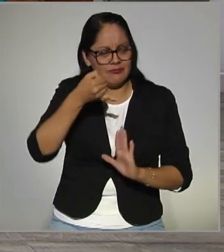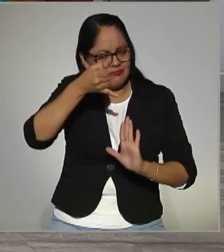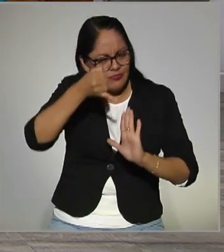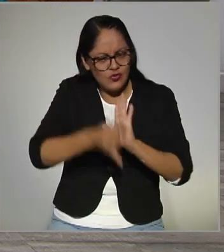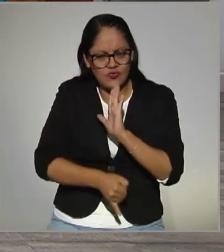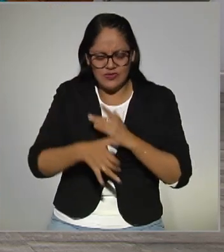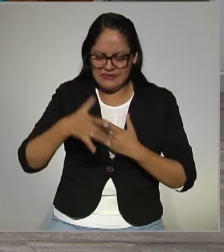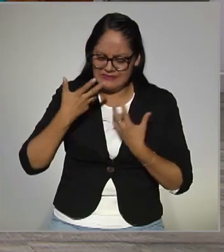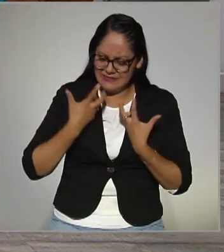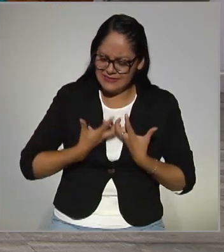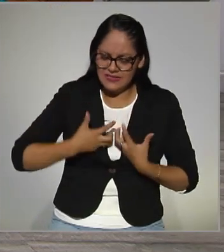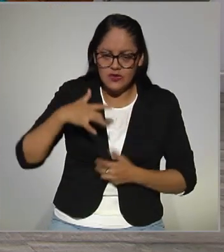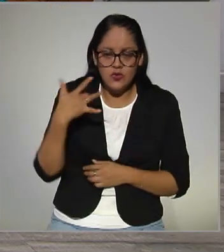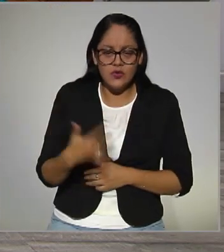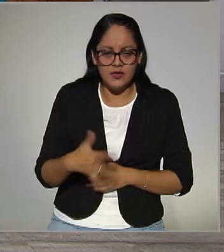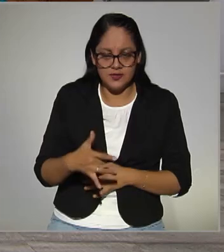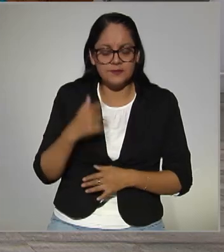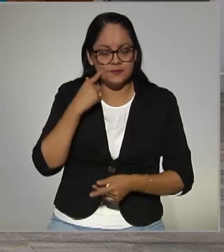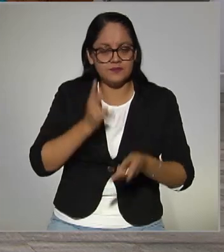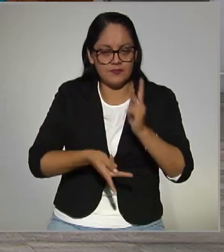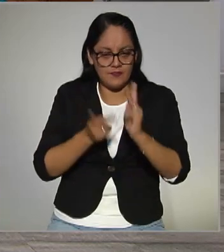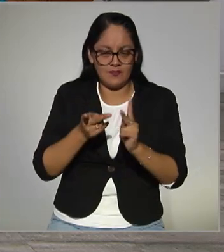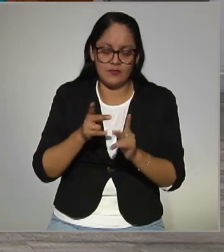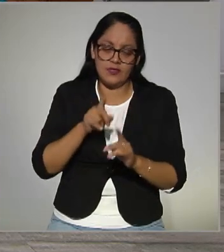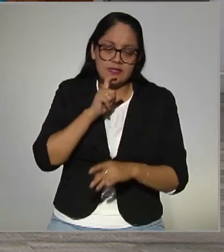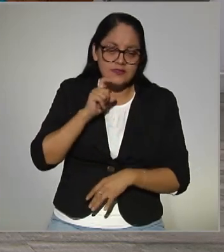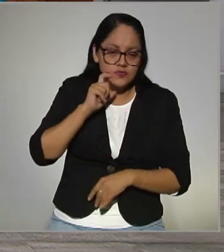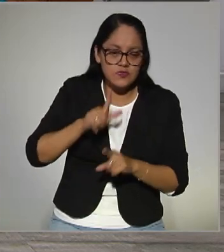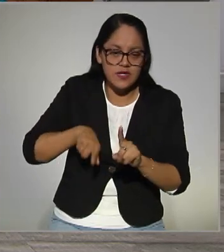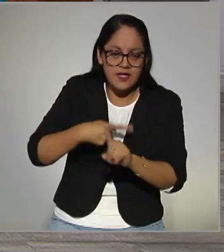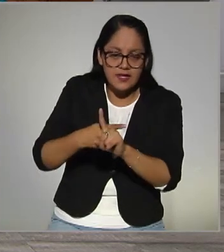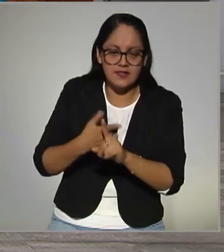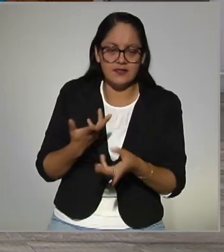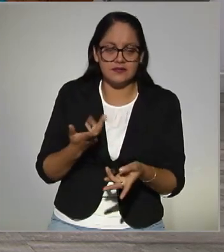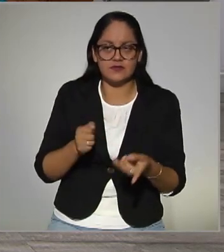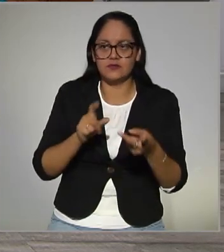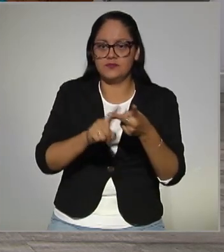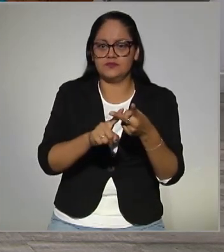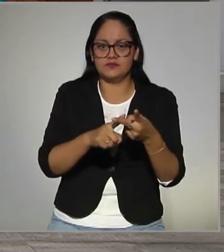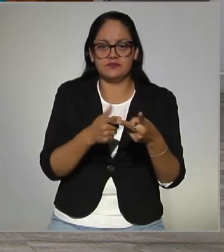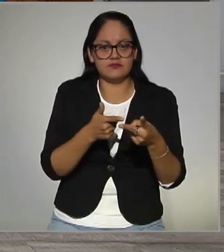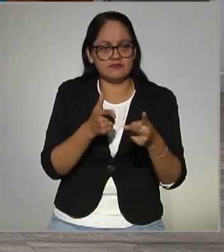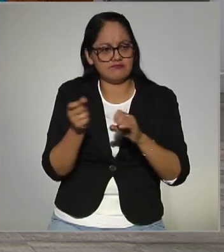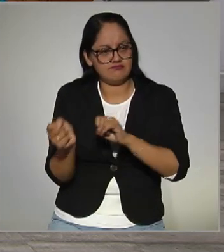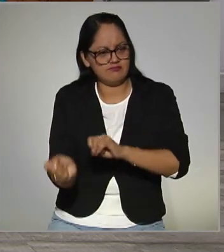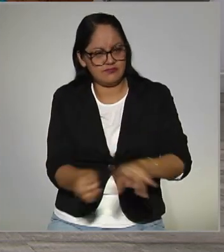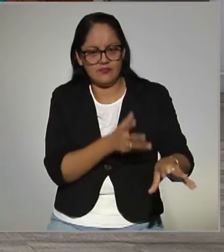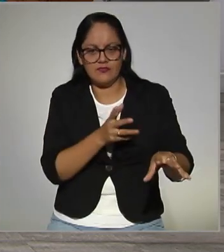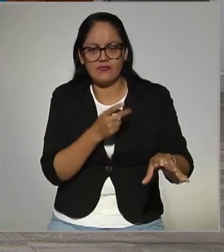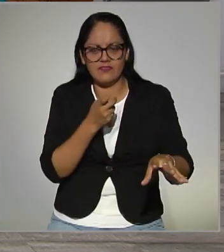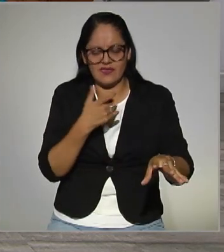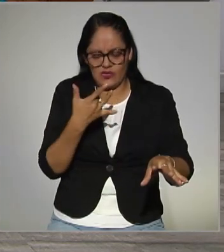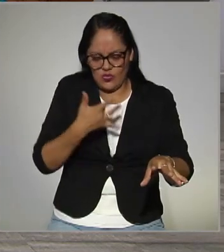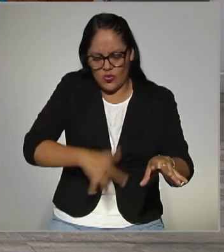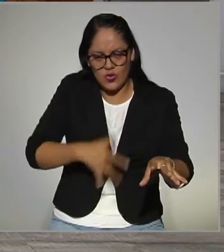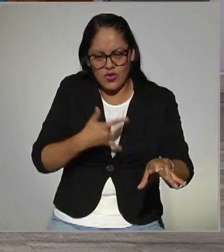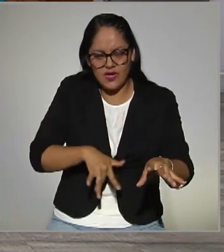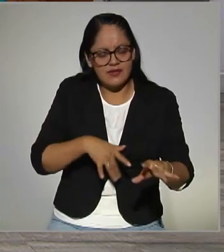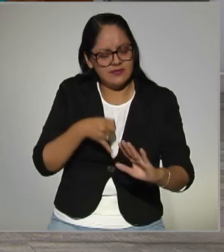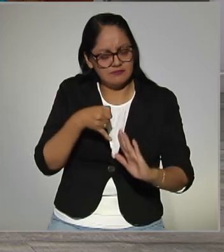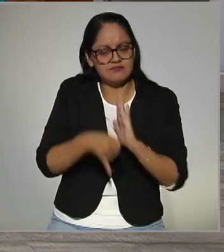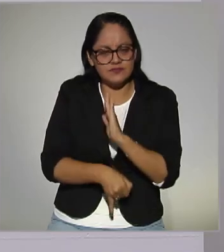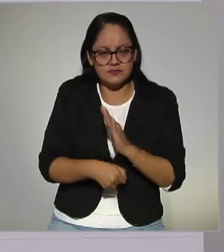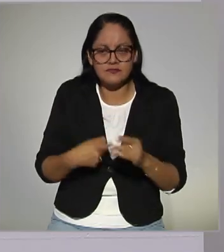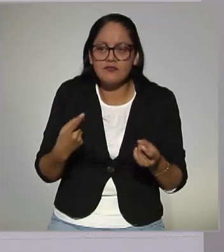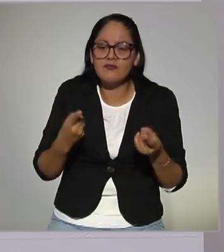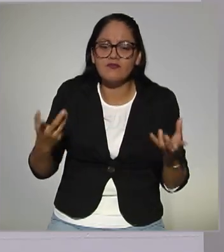profundamente dolorosas, ¿no? Estamos hablando de un abuso sexual, pero también un abandono es profundo el dolor, ¿no? No se puede olvidar. ¿Qué es